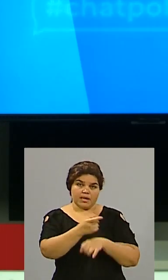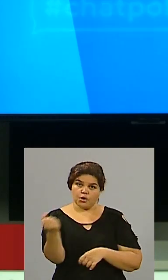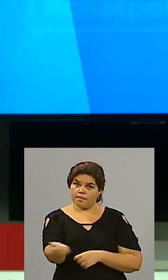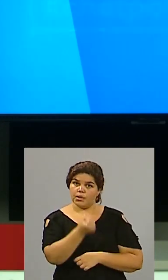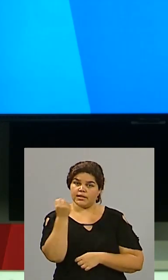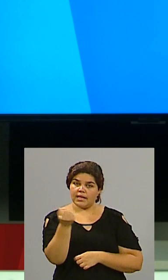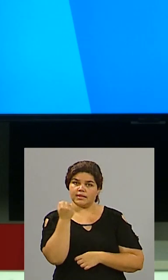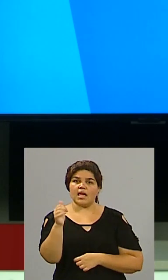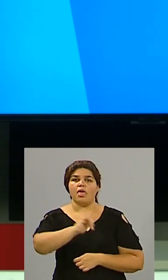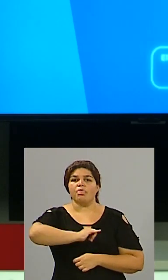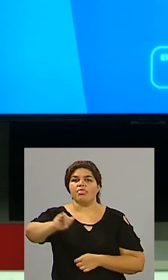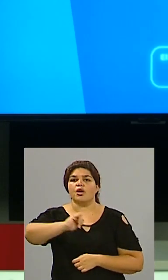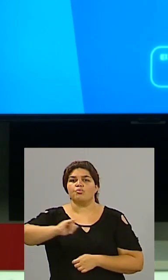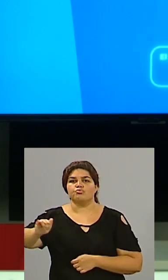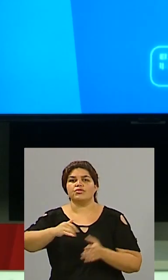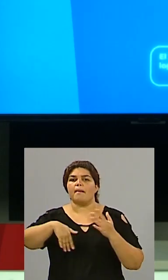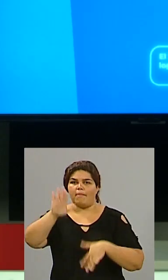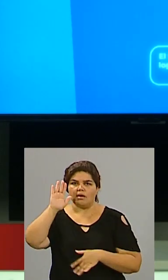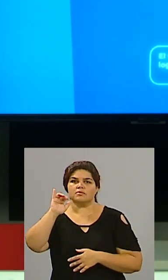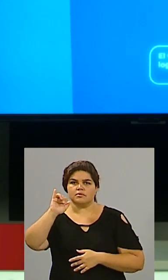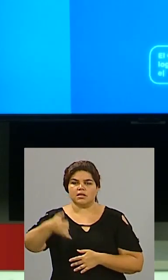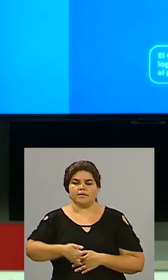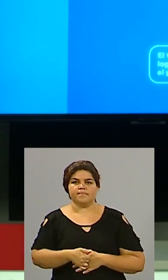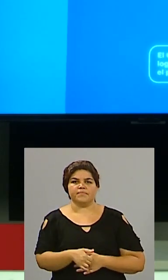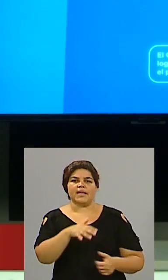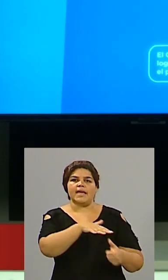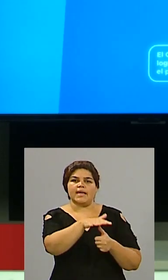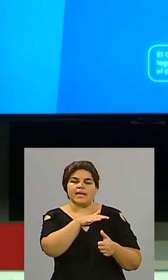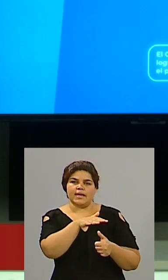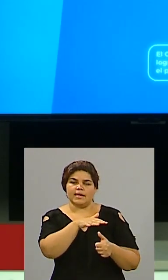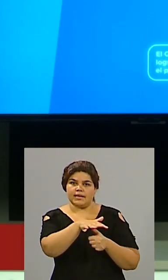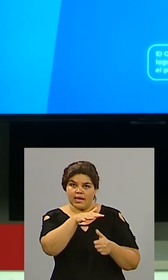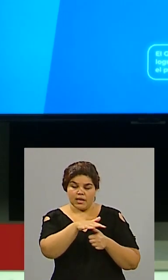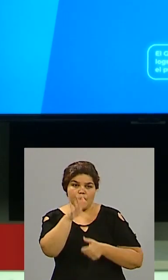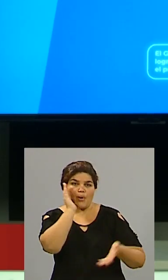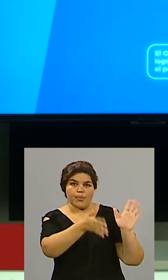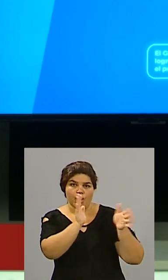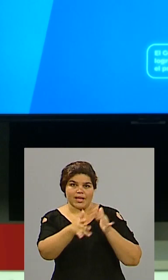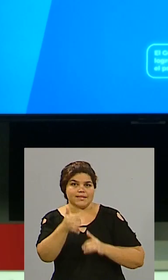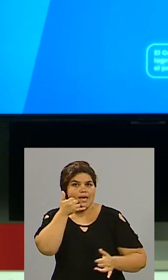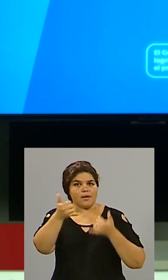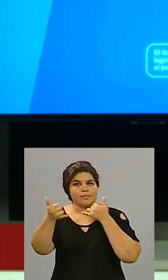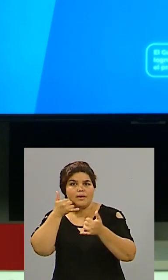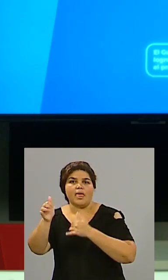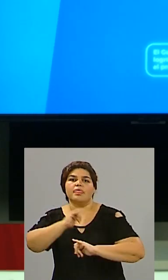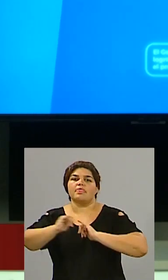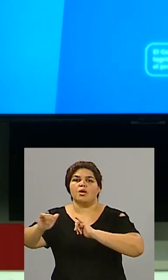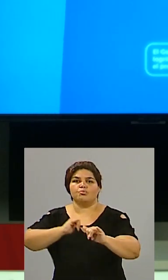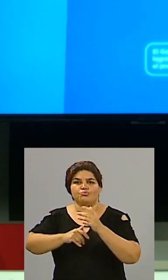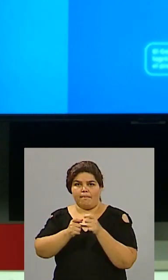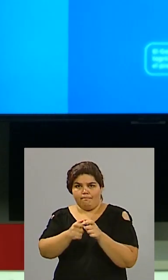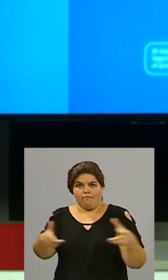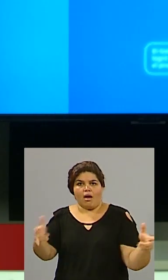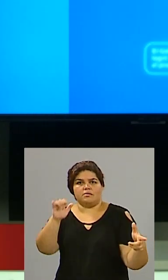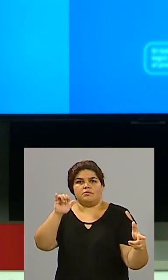¿sí?, de violencia de género y demás, que eso es propositivo porque quiere decir que algo a nivel de